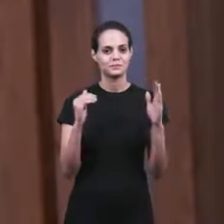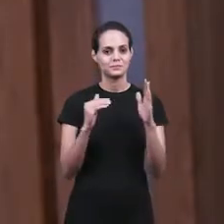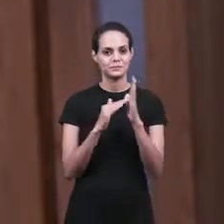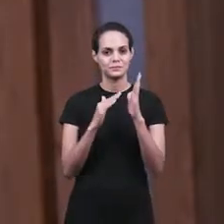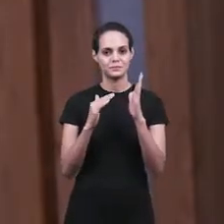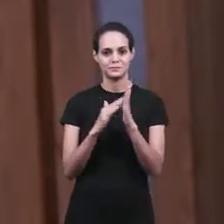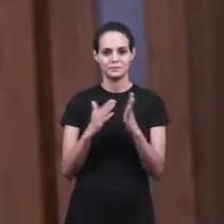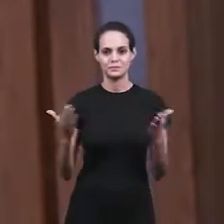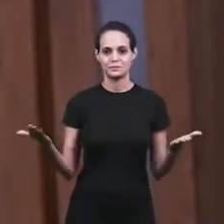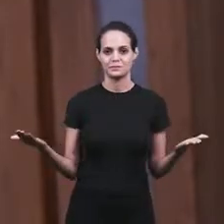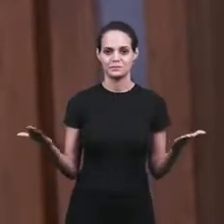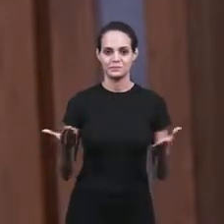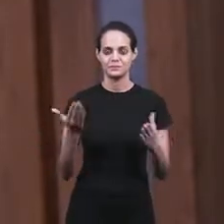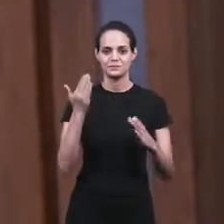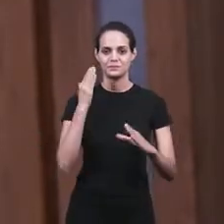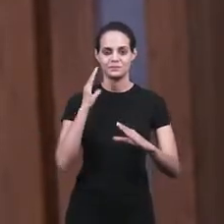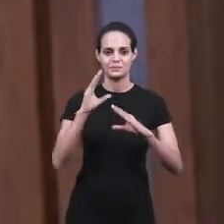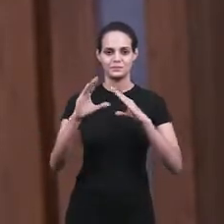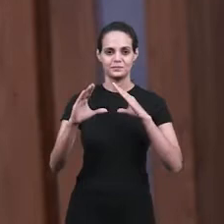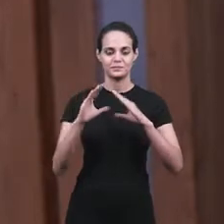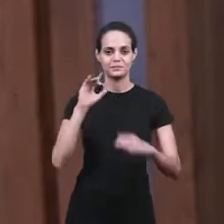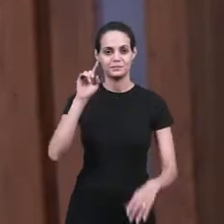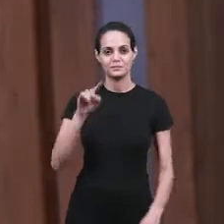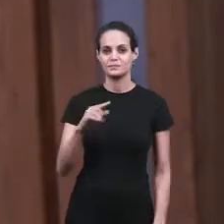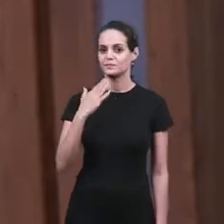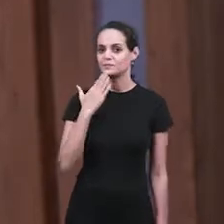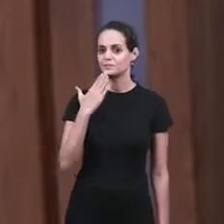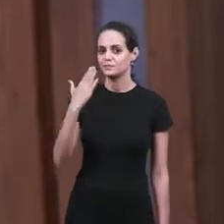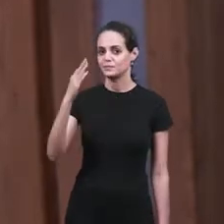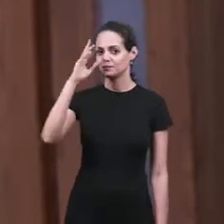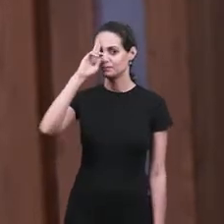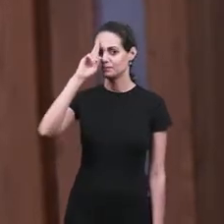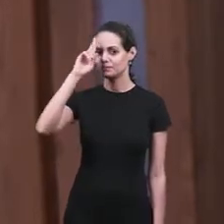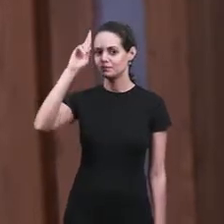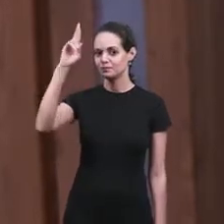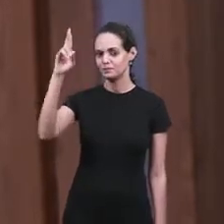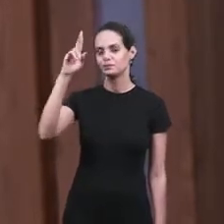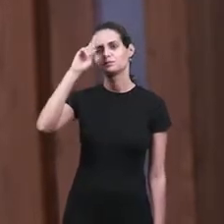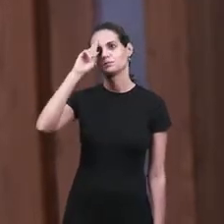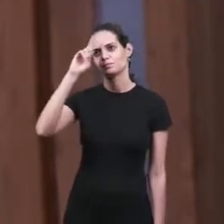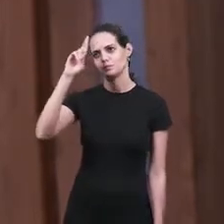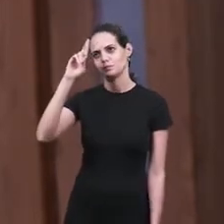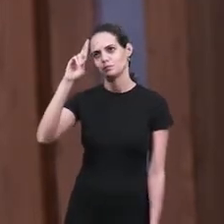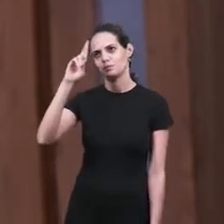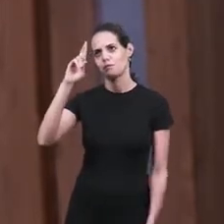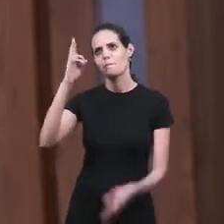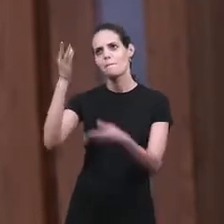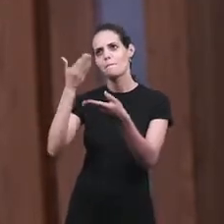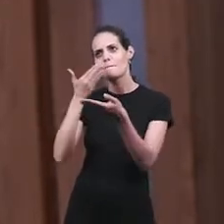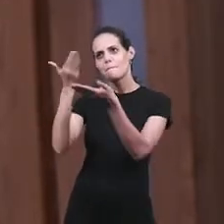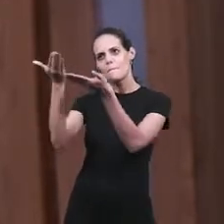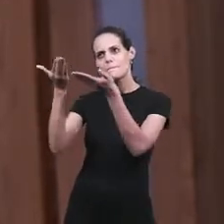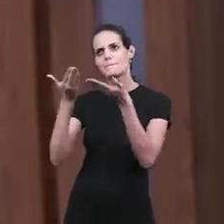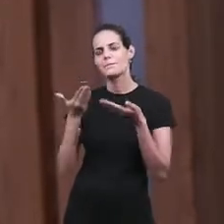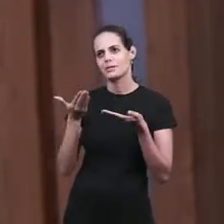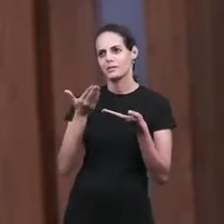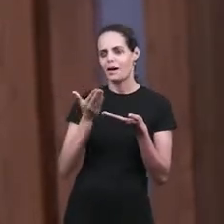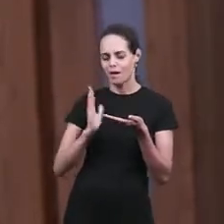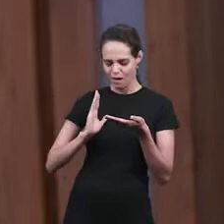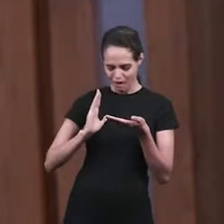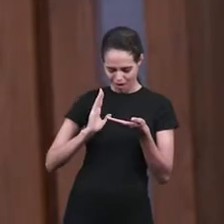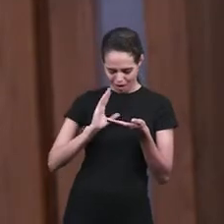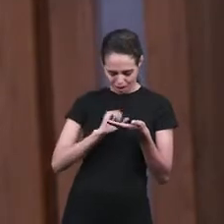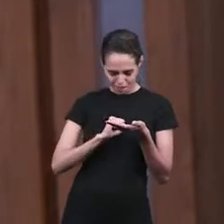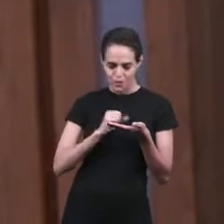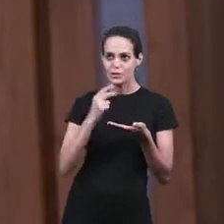El loor que vamos a cantar ahora es un pedido al Señor y dice así, dame un corazón lleno de tu